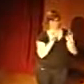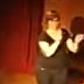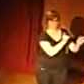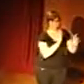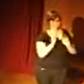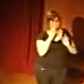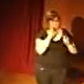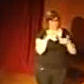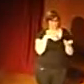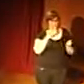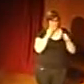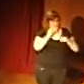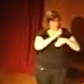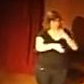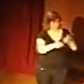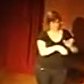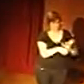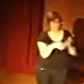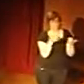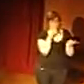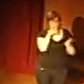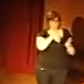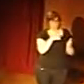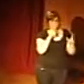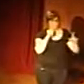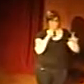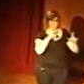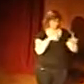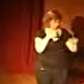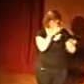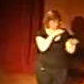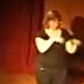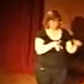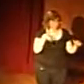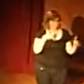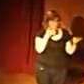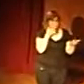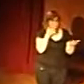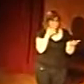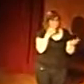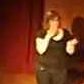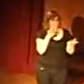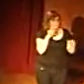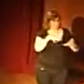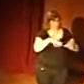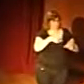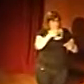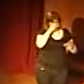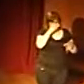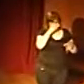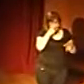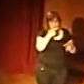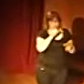que sin el monumento no lo tienen aquí en el plado tienen e ejemplos estupendos como la vista del castillo de gaucín como el castillo de gaucín